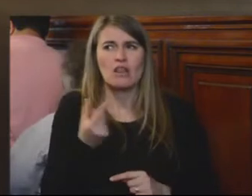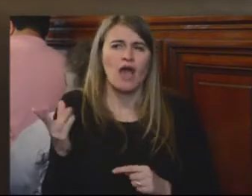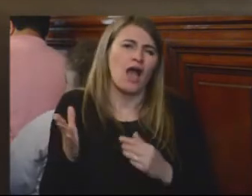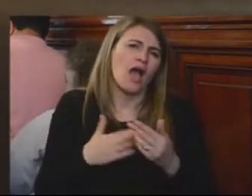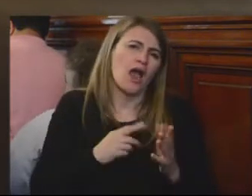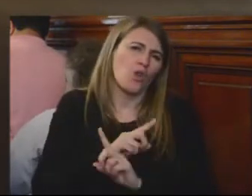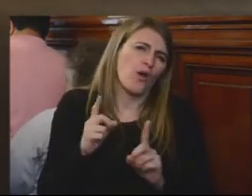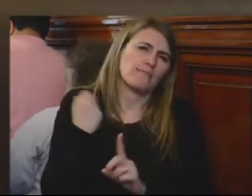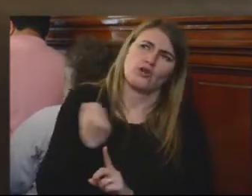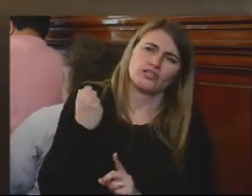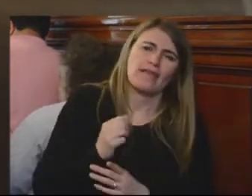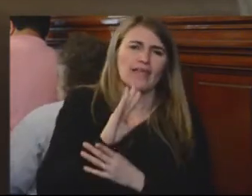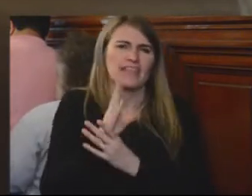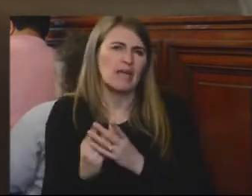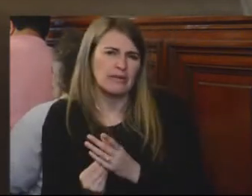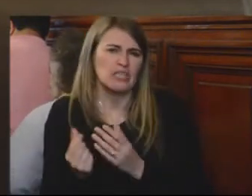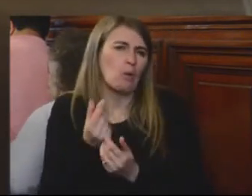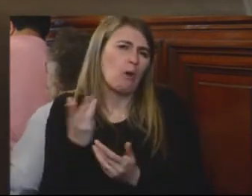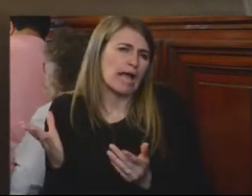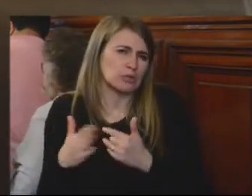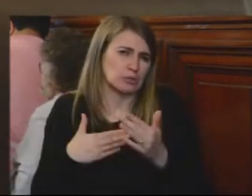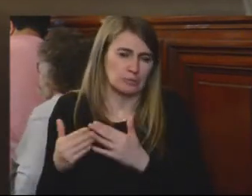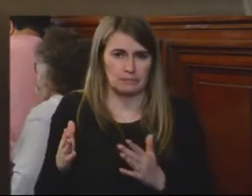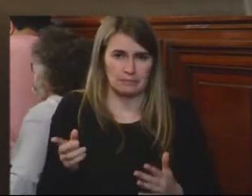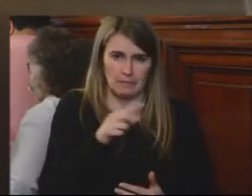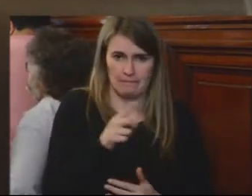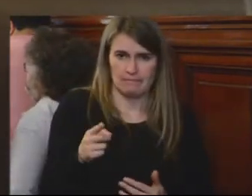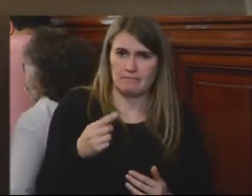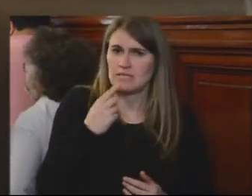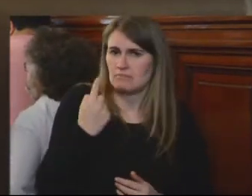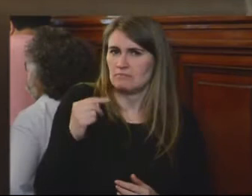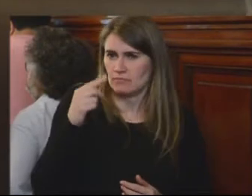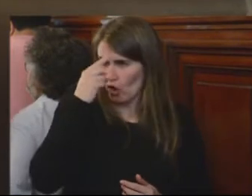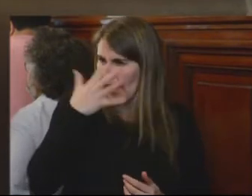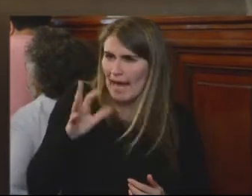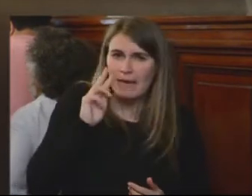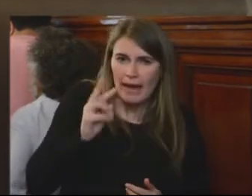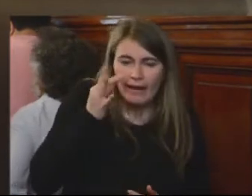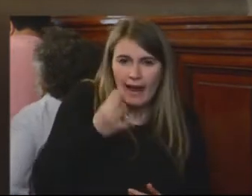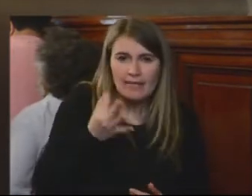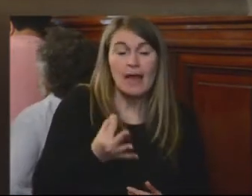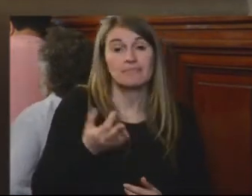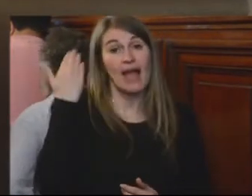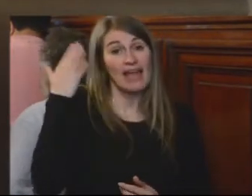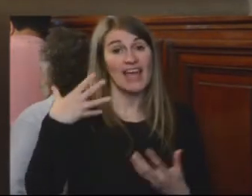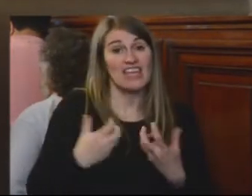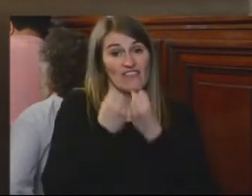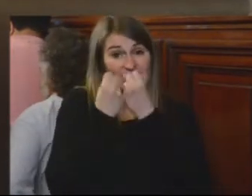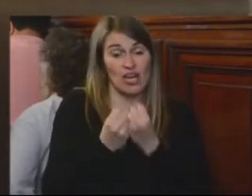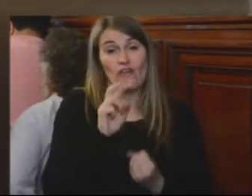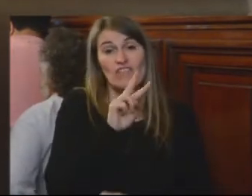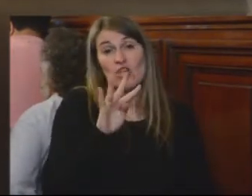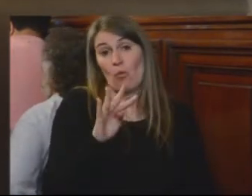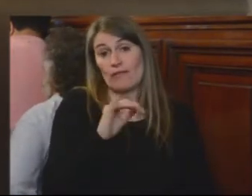alcance de la represión con un discurso claramente negacionista ante el aniversario del golpe de estado el 24 de marzo pasado